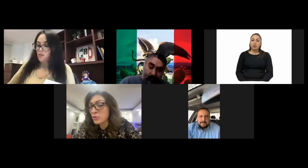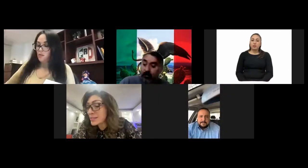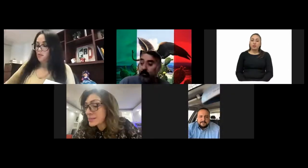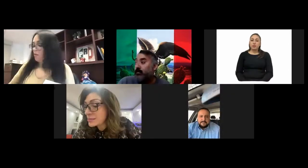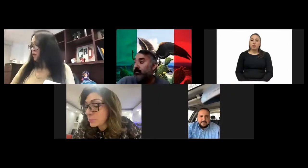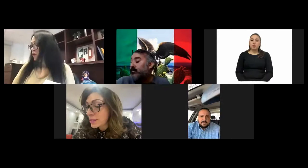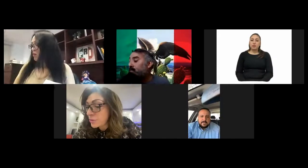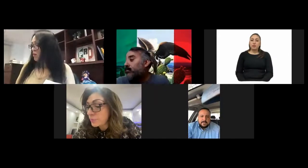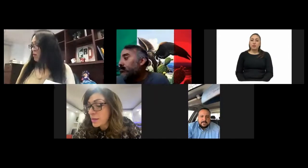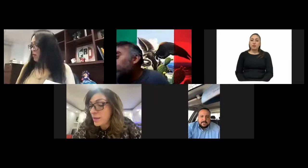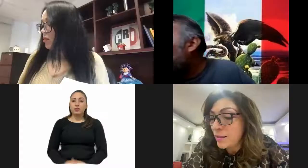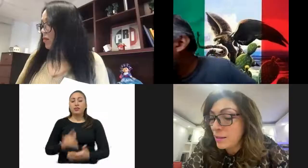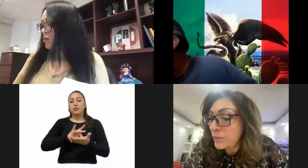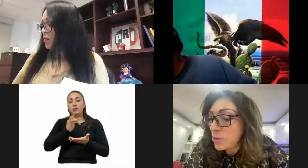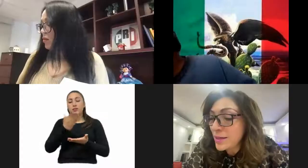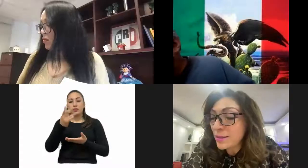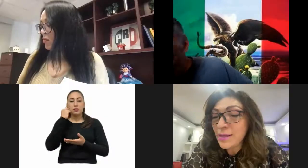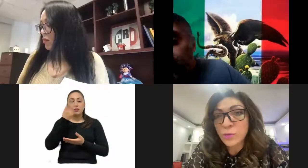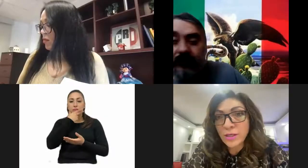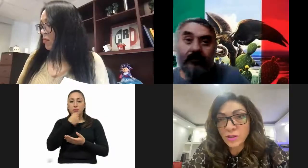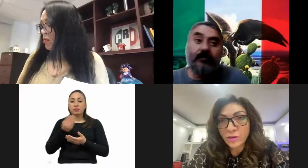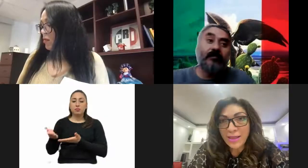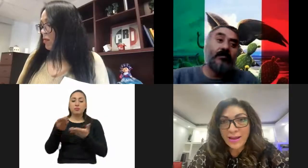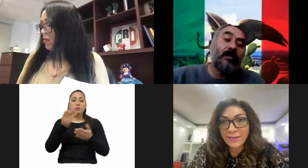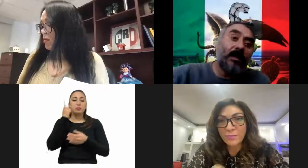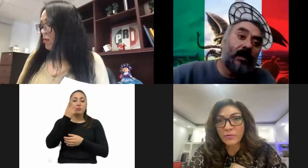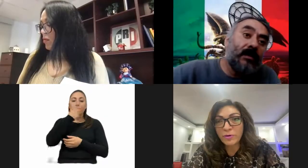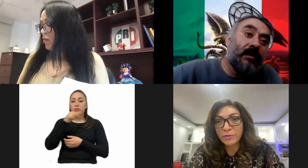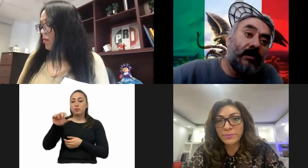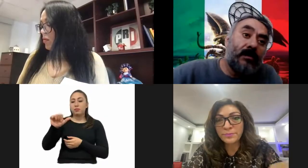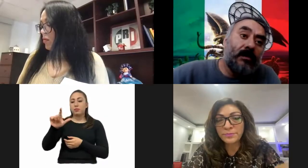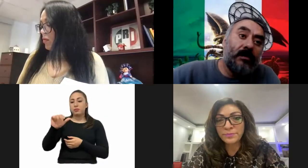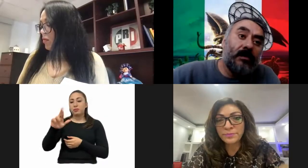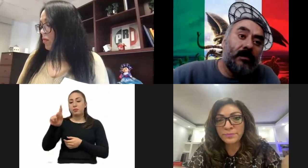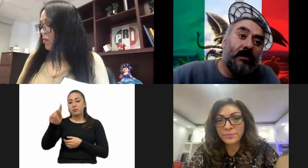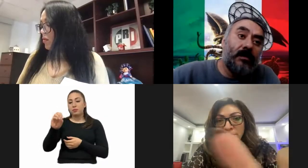Muchas gracias, diputado. Diputado Martínez Urincho, adelante, por favor.